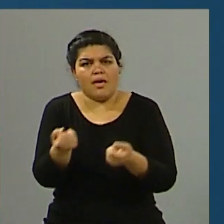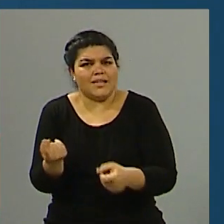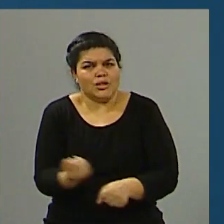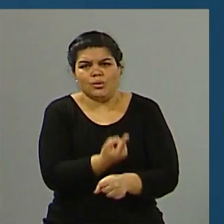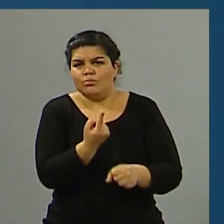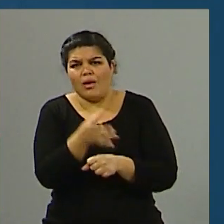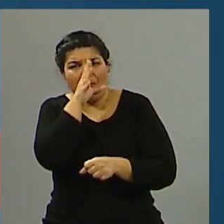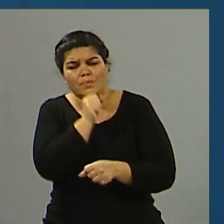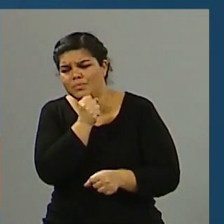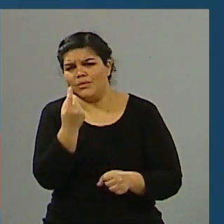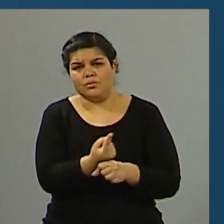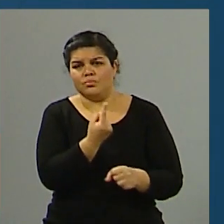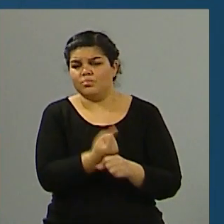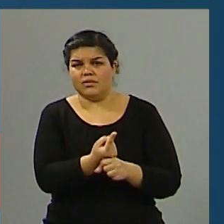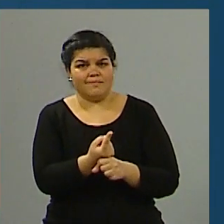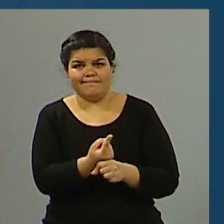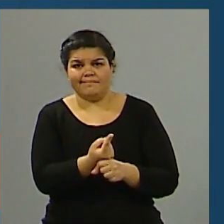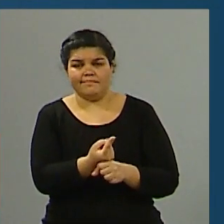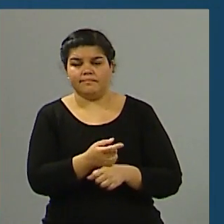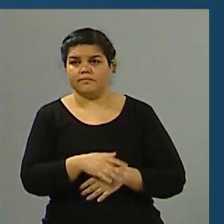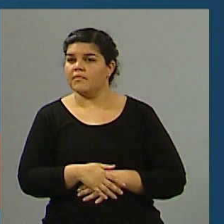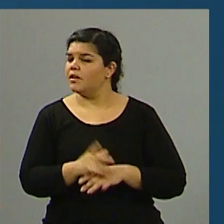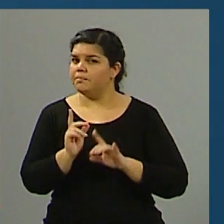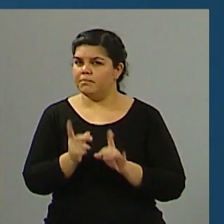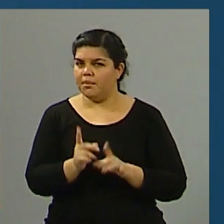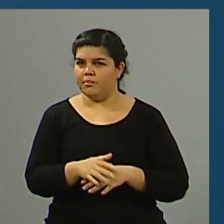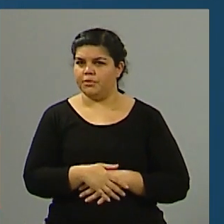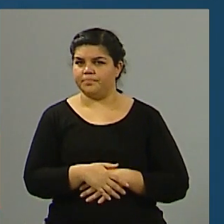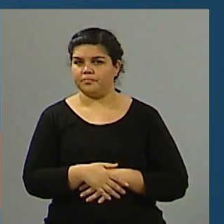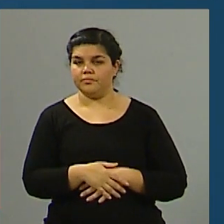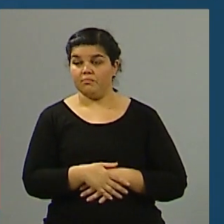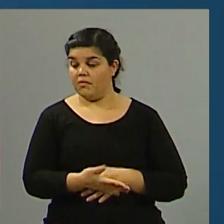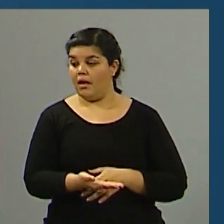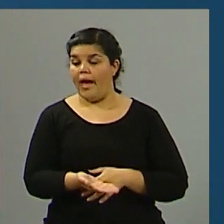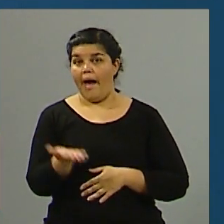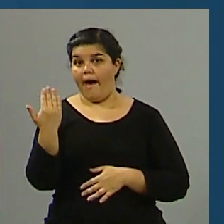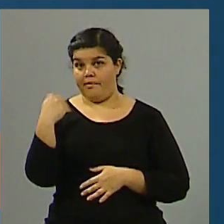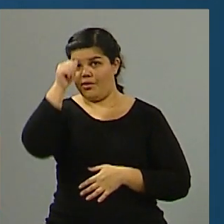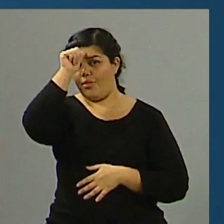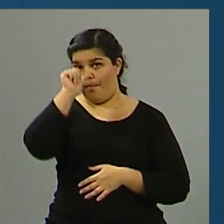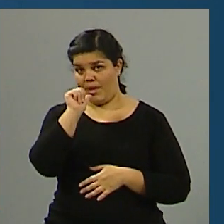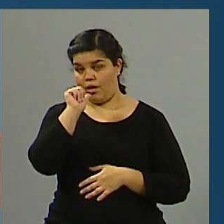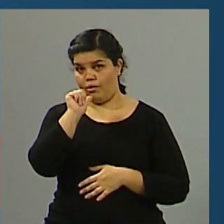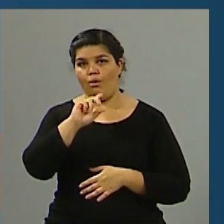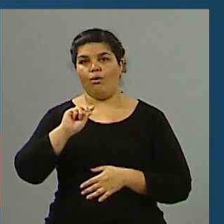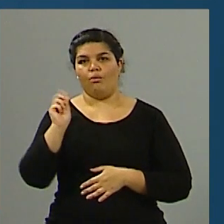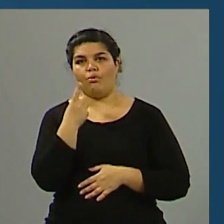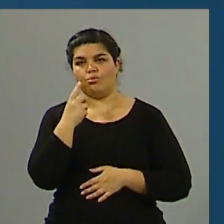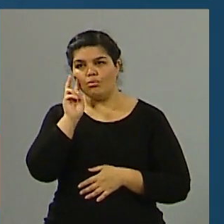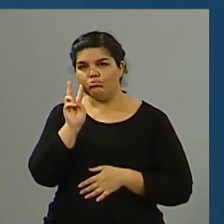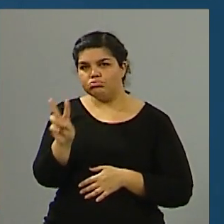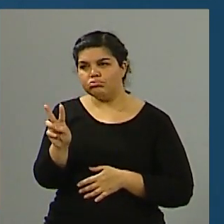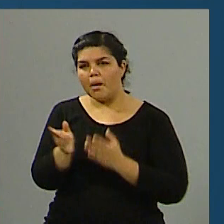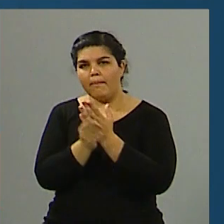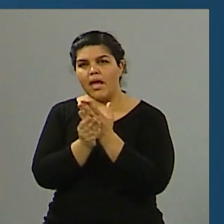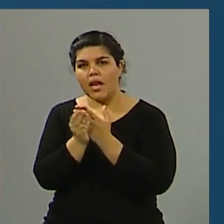tema es, digamos, el día domingo que hemos escuchado los anuncios del señor